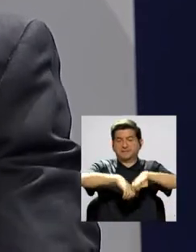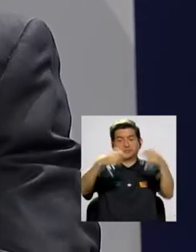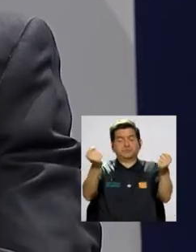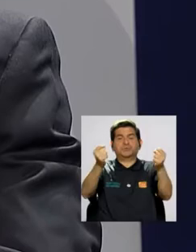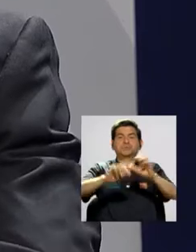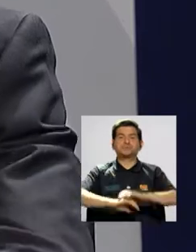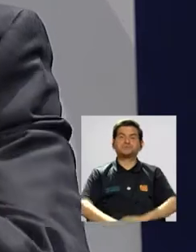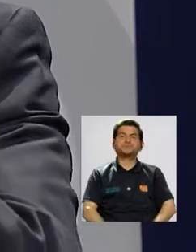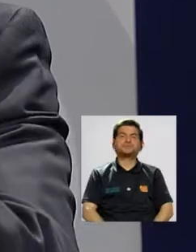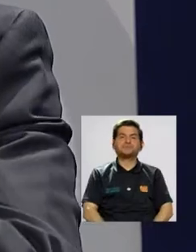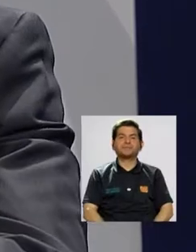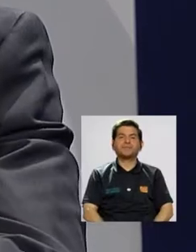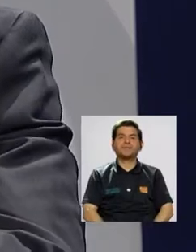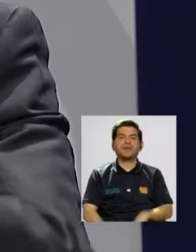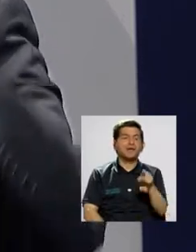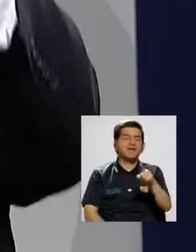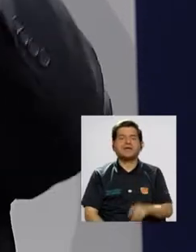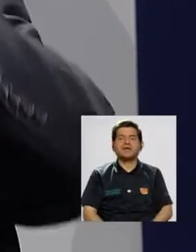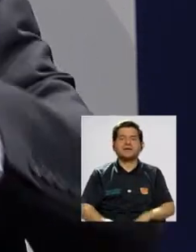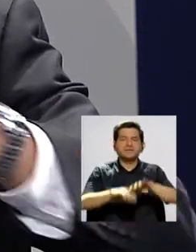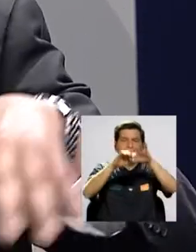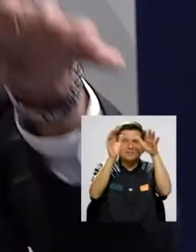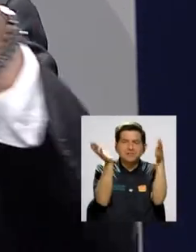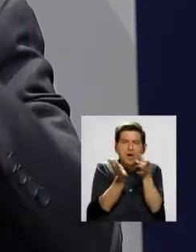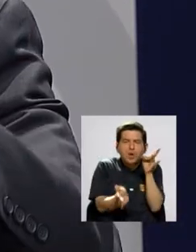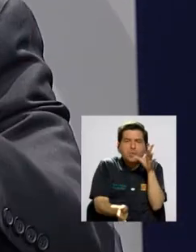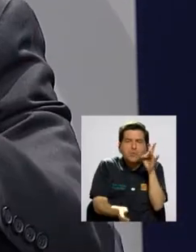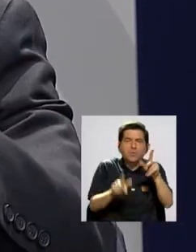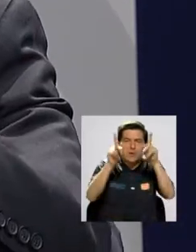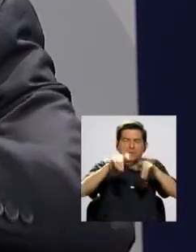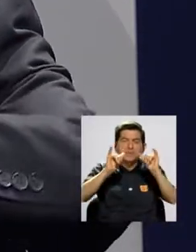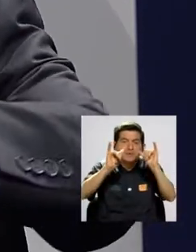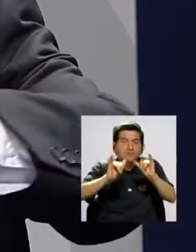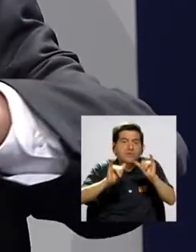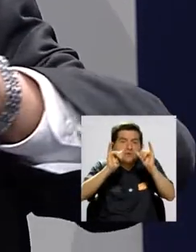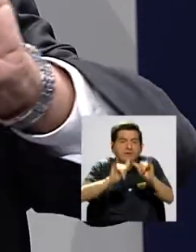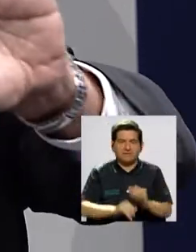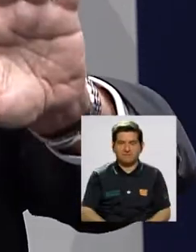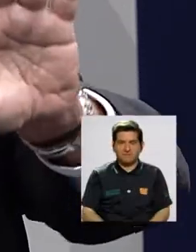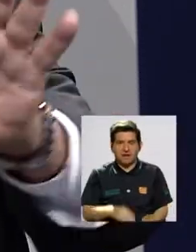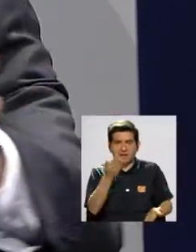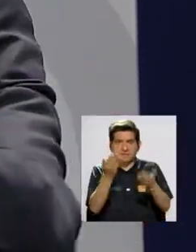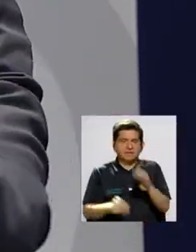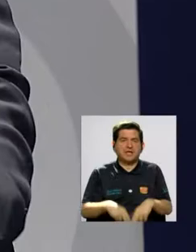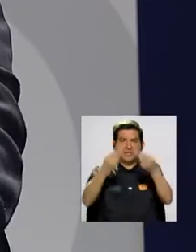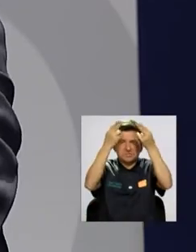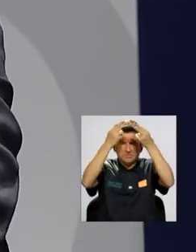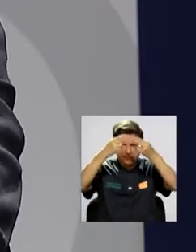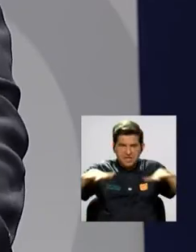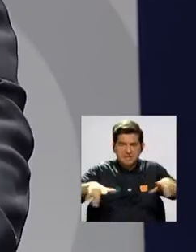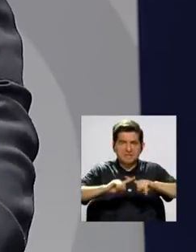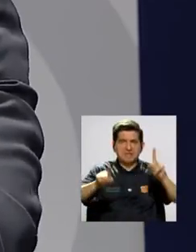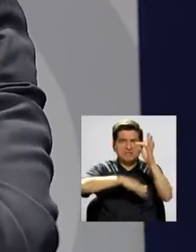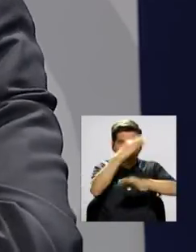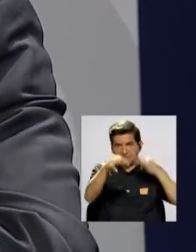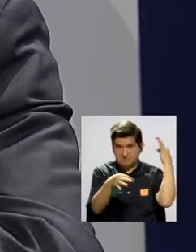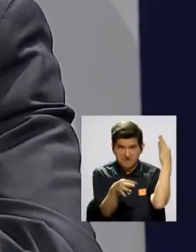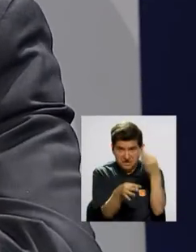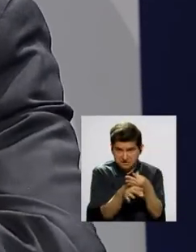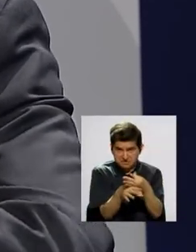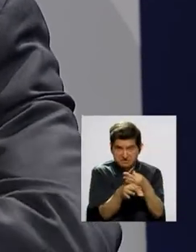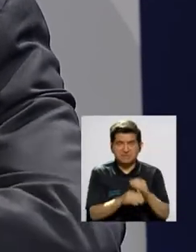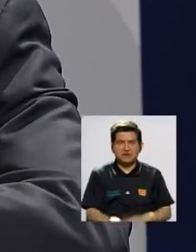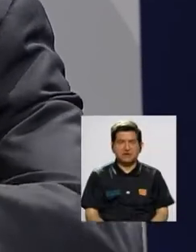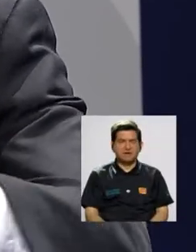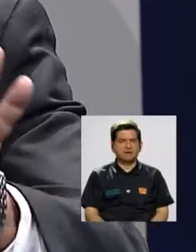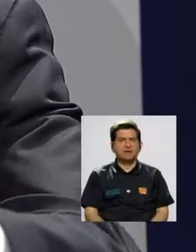completo. Y que las burbujas, ¿verdad?, en las que la gente suele vivir, tanto las digitales como las de otra naturaleza,